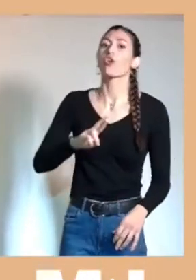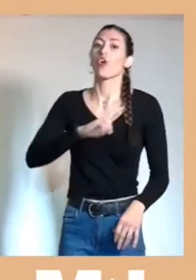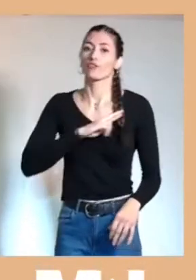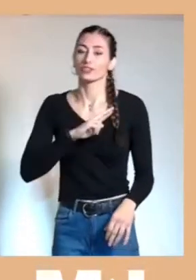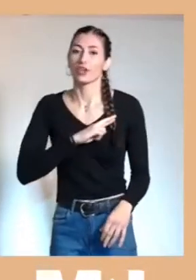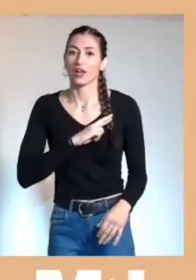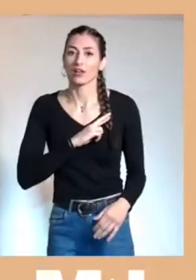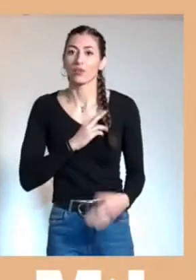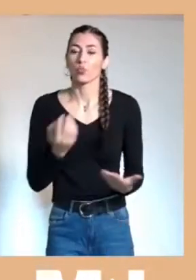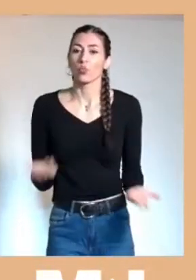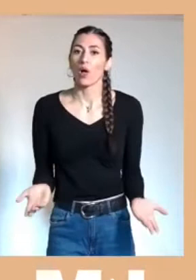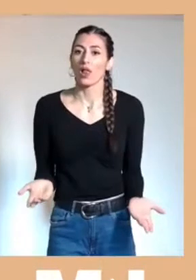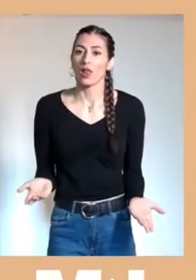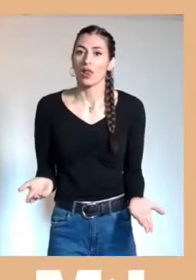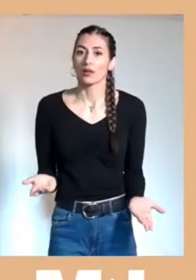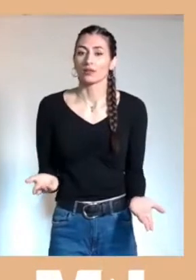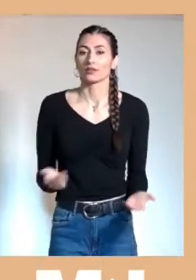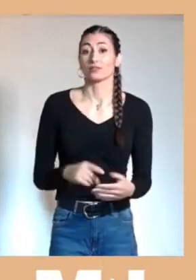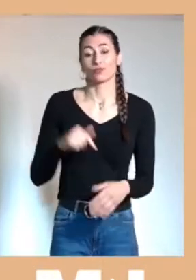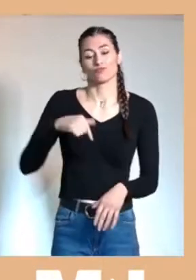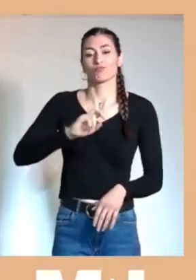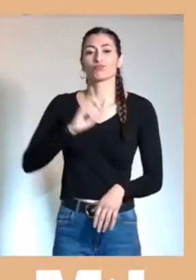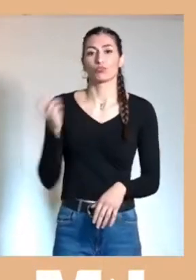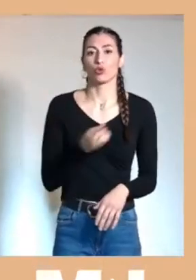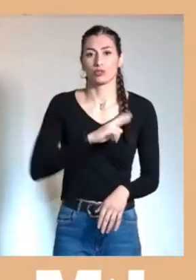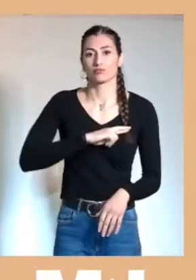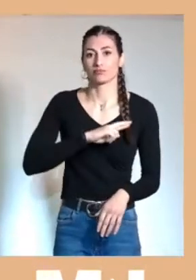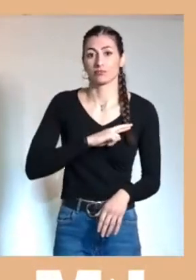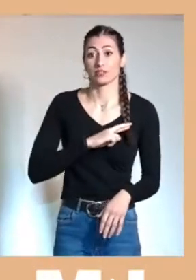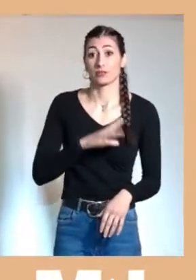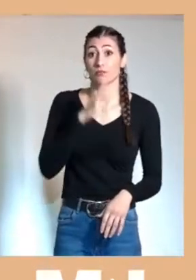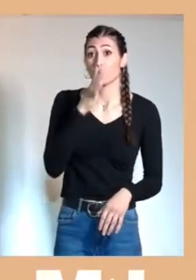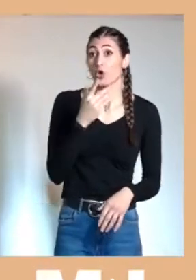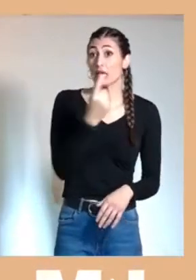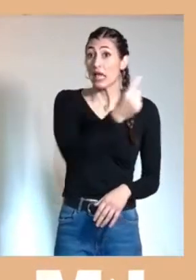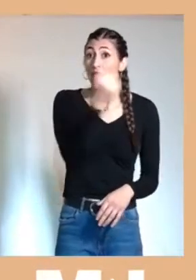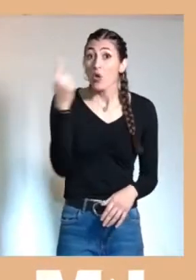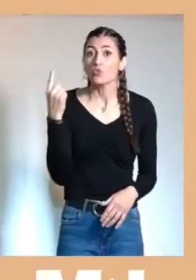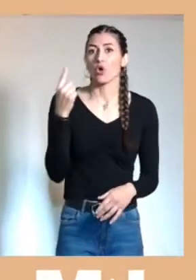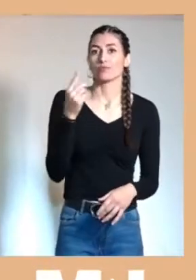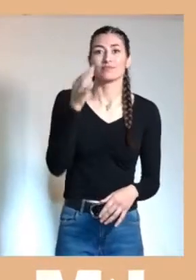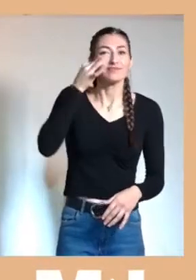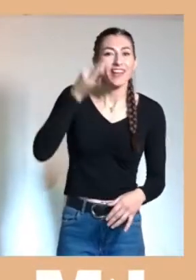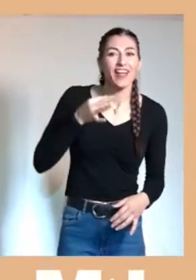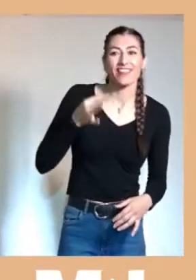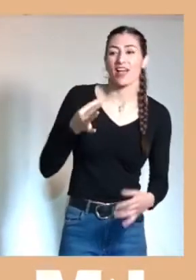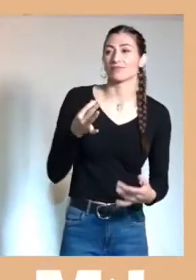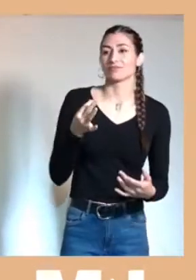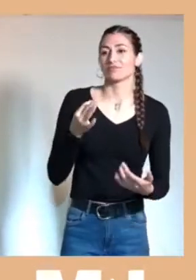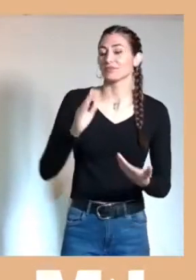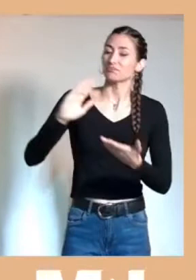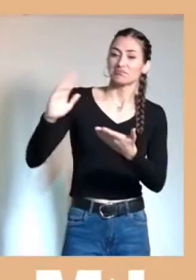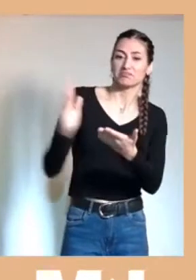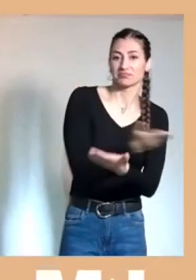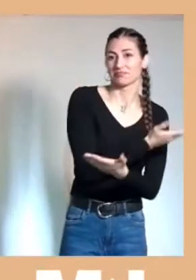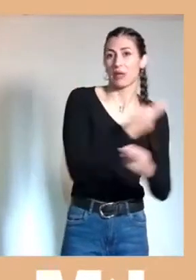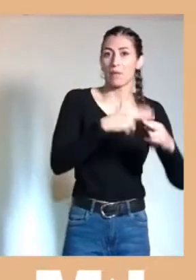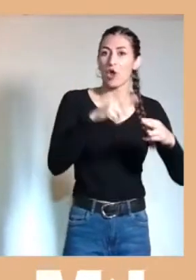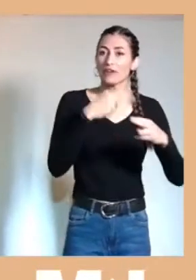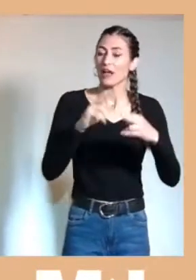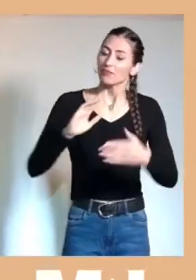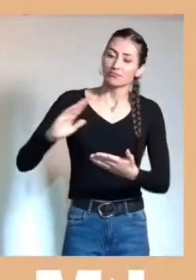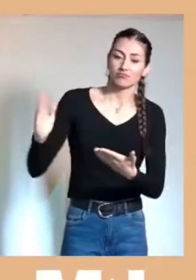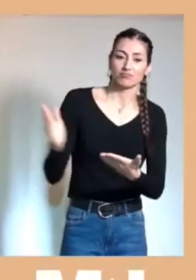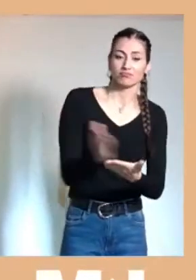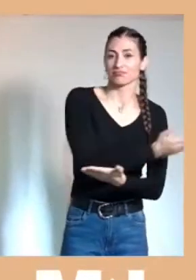confesional, esas creencias que cada uno y cada una que tenemos, las dejamos aparte de la política, y